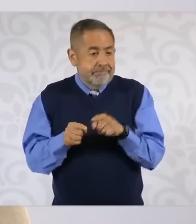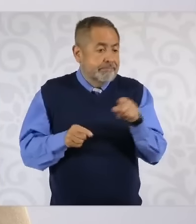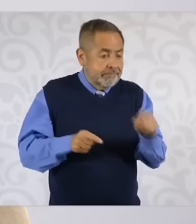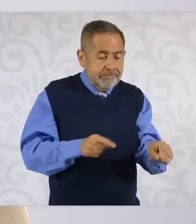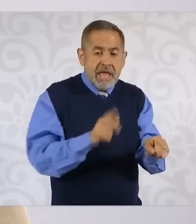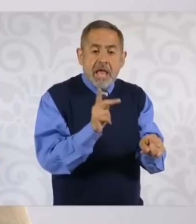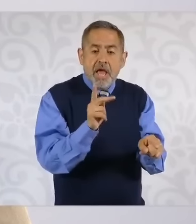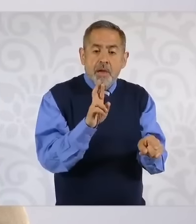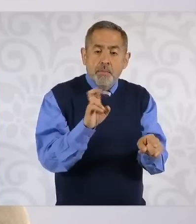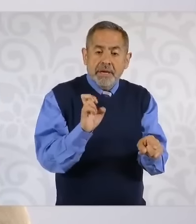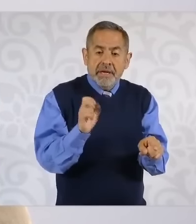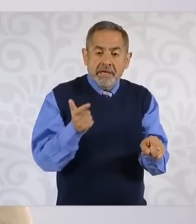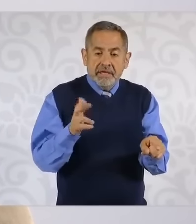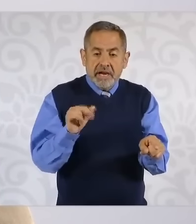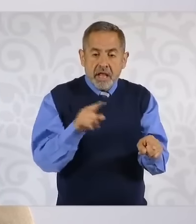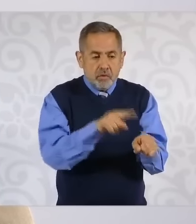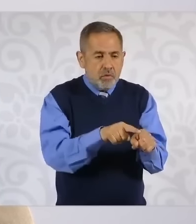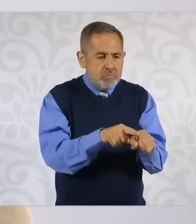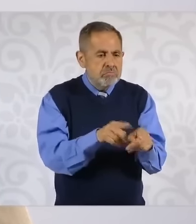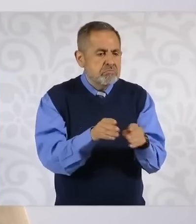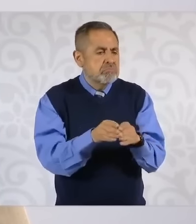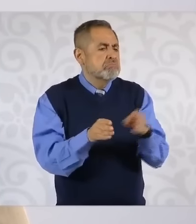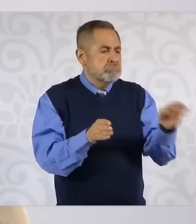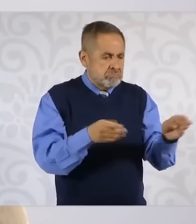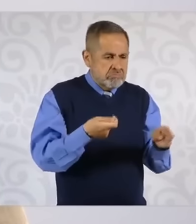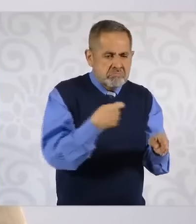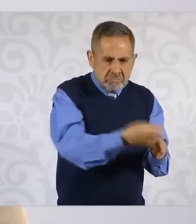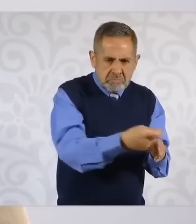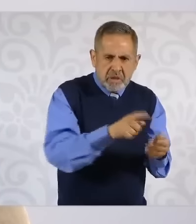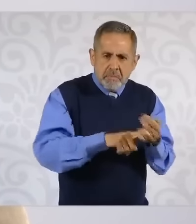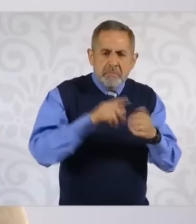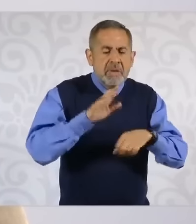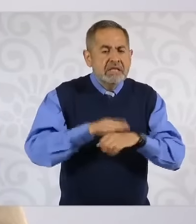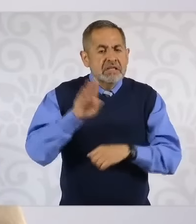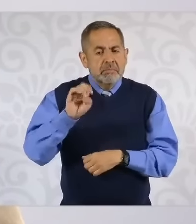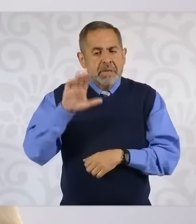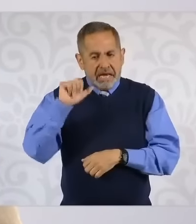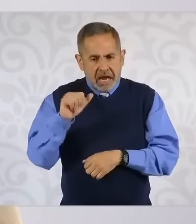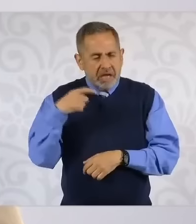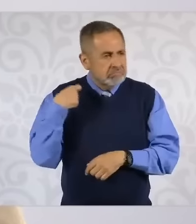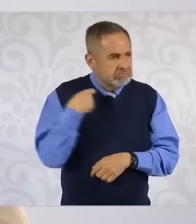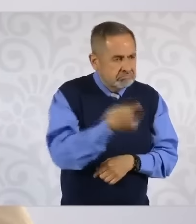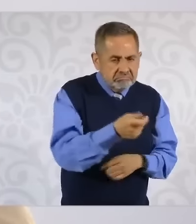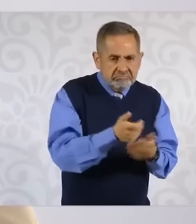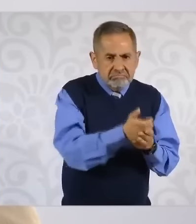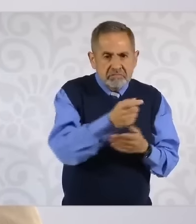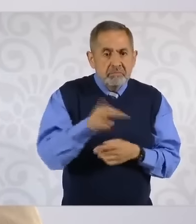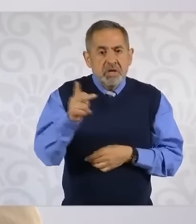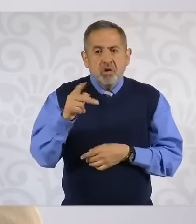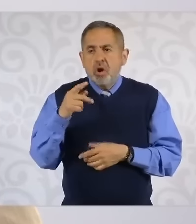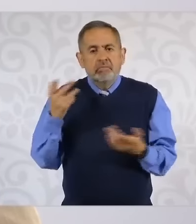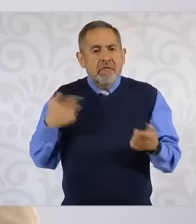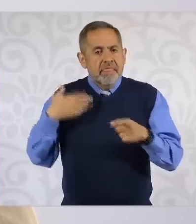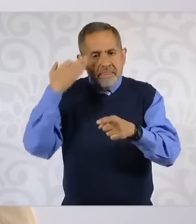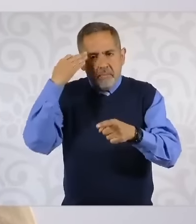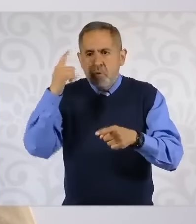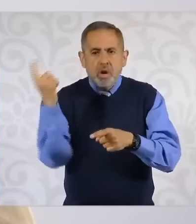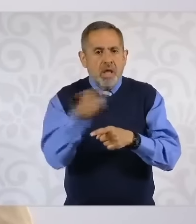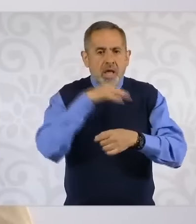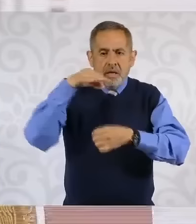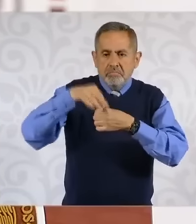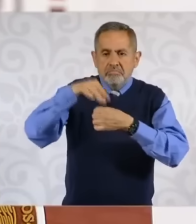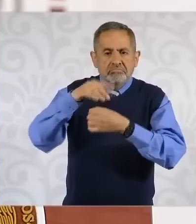de pregrado tuvieran esta ampliación de becas, pero resulta que hubo pues veda electoral, que hubo un retraso